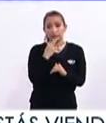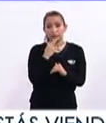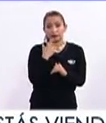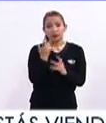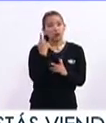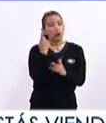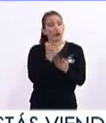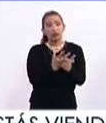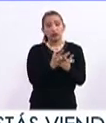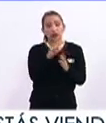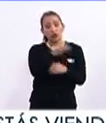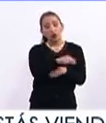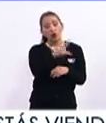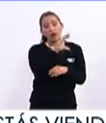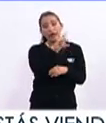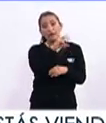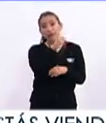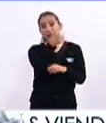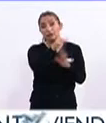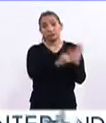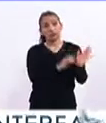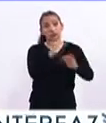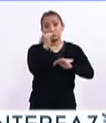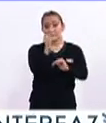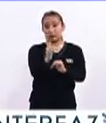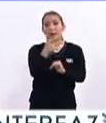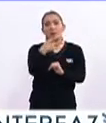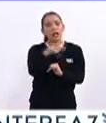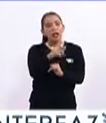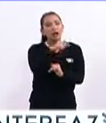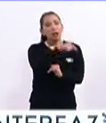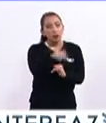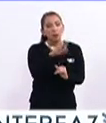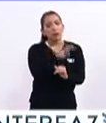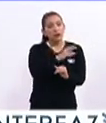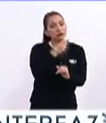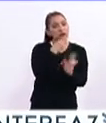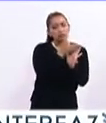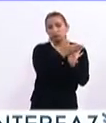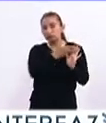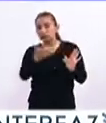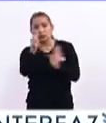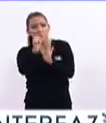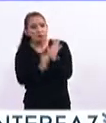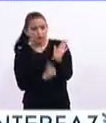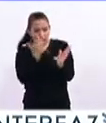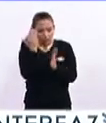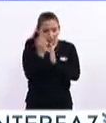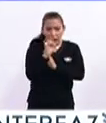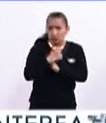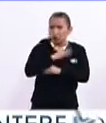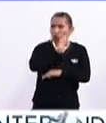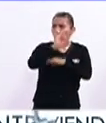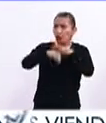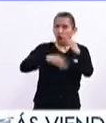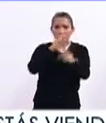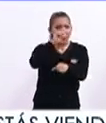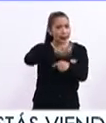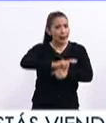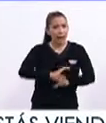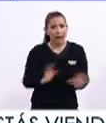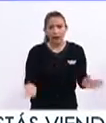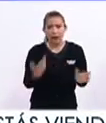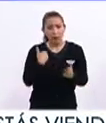Nada más la vigencia de la clave, que son 6 meses. 6 meses. Pero eso quiere decir que lo pueden utilizar durante los 6 meses, las 24 horas del día, si quieren, ¿no? Sí,